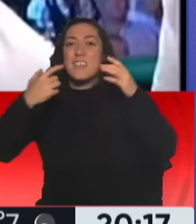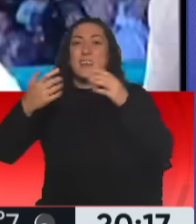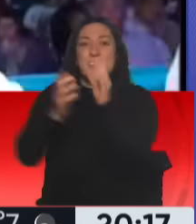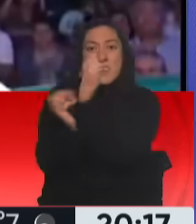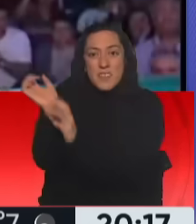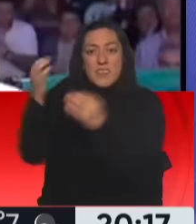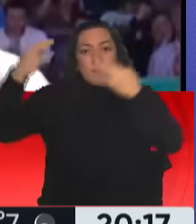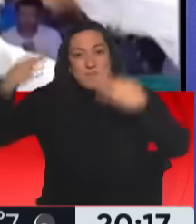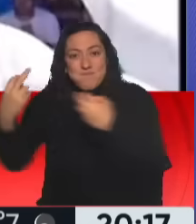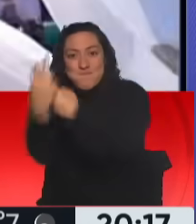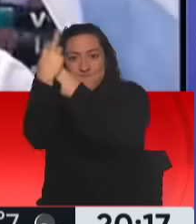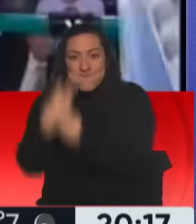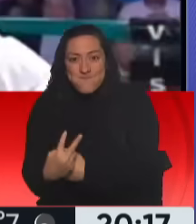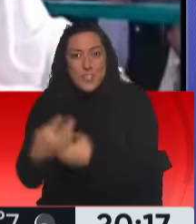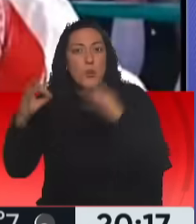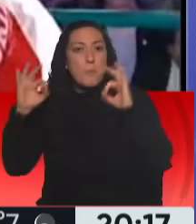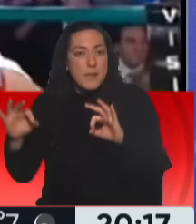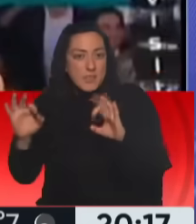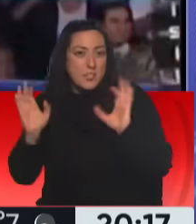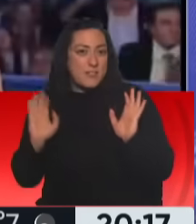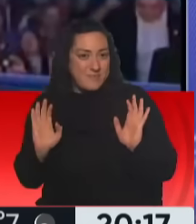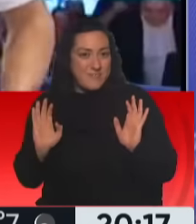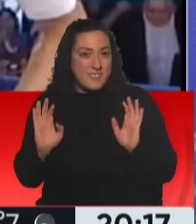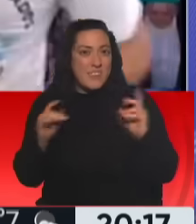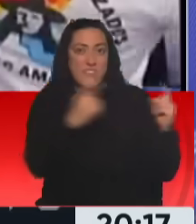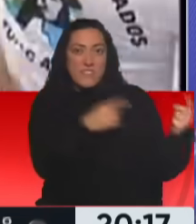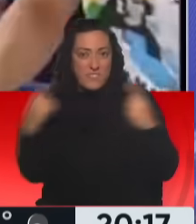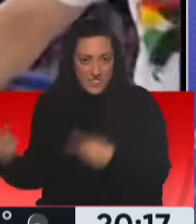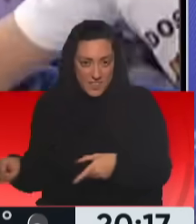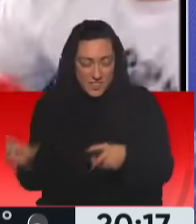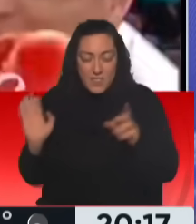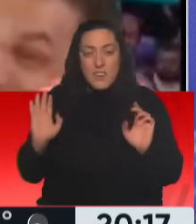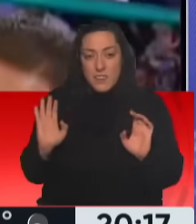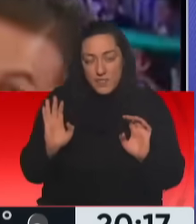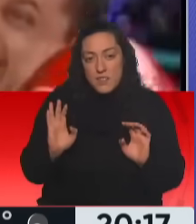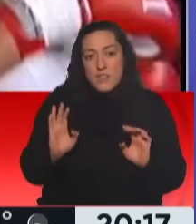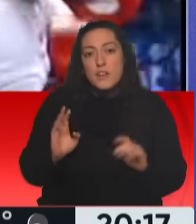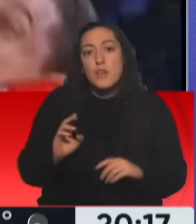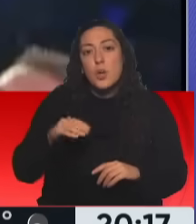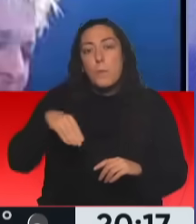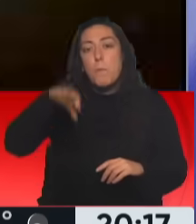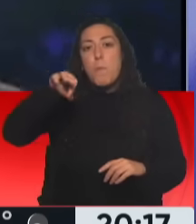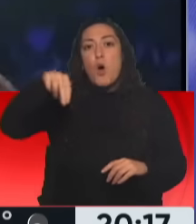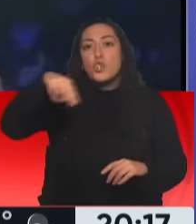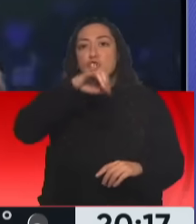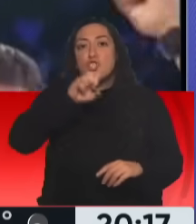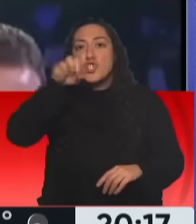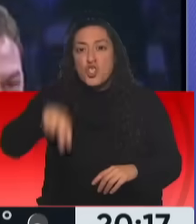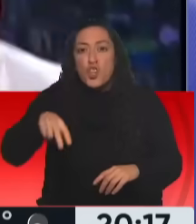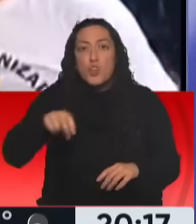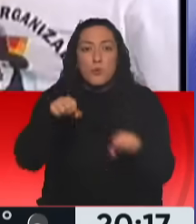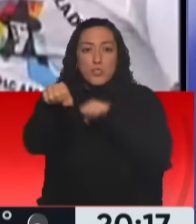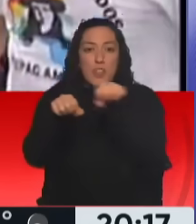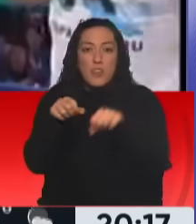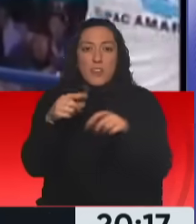Igual- no es lo mismo. Igual siempre, siempre lo decía, en este caso, Carlos Monzón, ¿no? Sí. Que